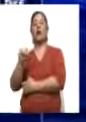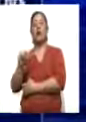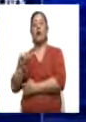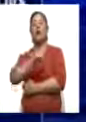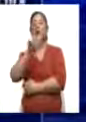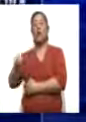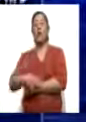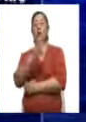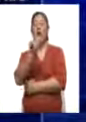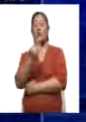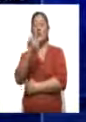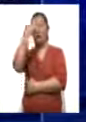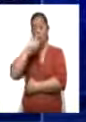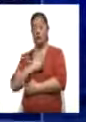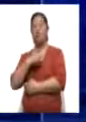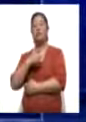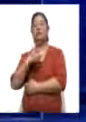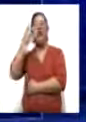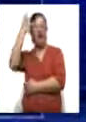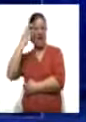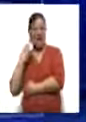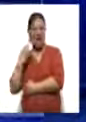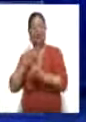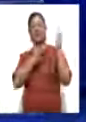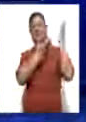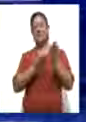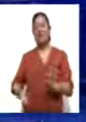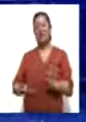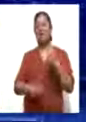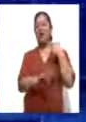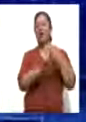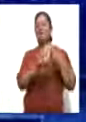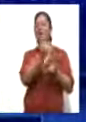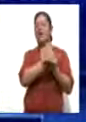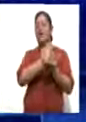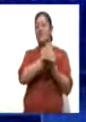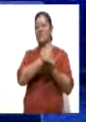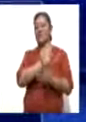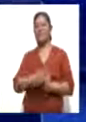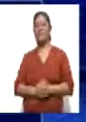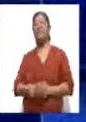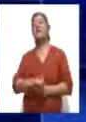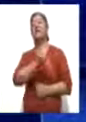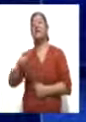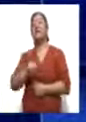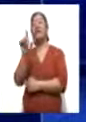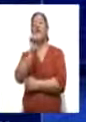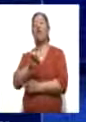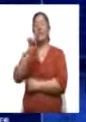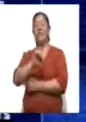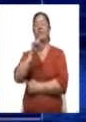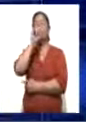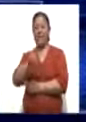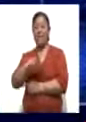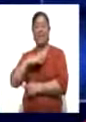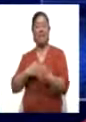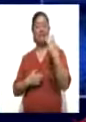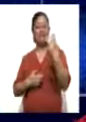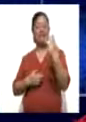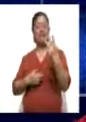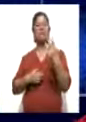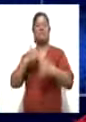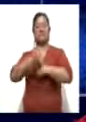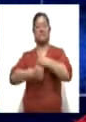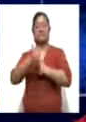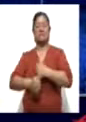a las 9 de la noche, el León recibe a la Máquina del Cruz Azul. Y para el día domingo también tendremos tres duelos. El equipo